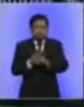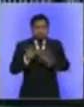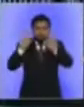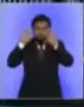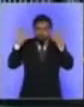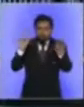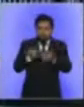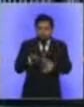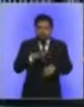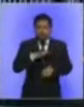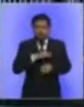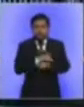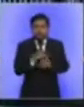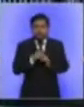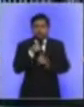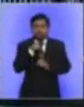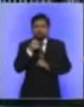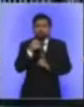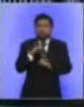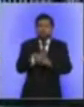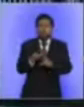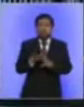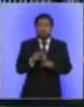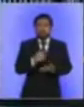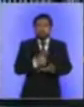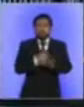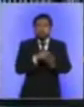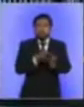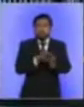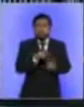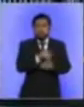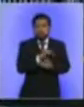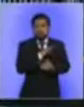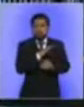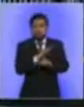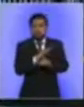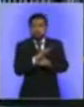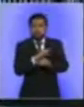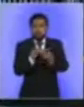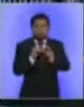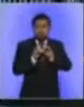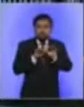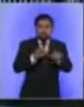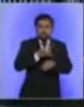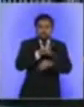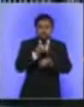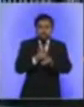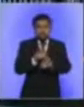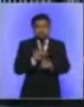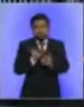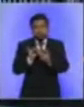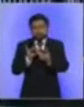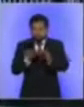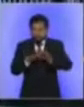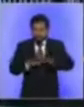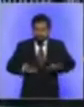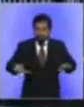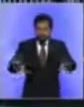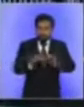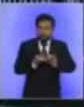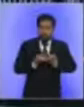pequeña reunión donde sostiene un micrófono lo cual permite deducir que tuvo uso de la voz y posteriormente hizo la publicación en su red social